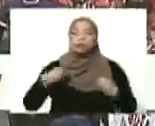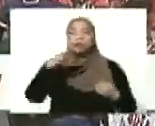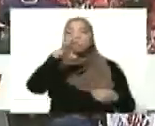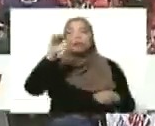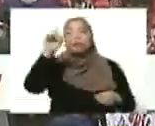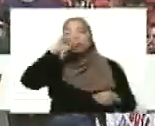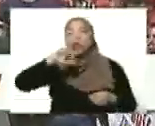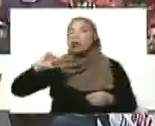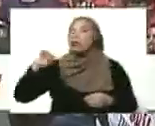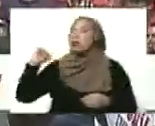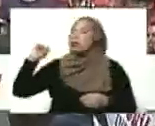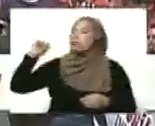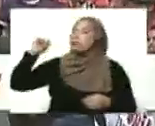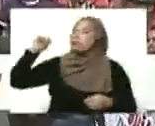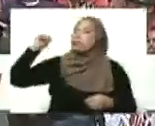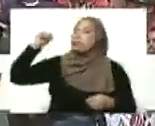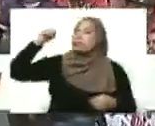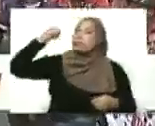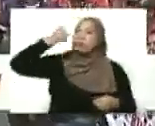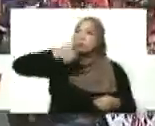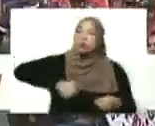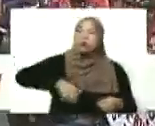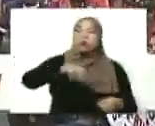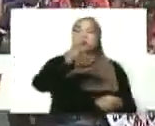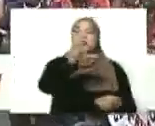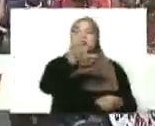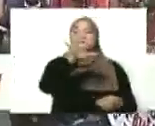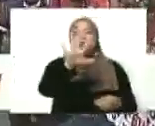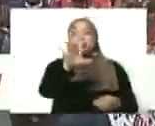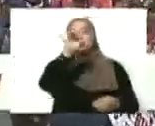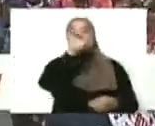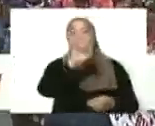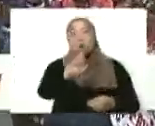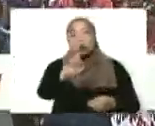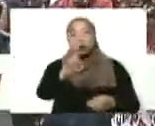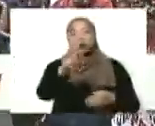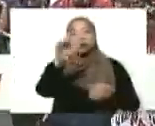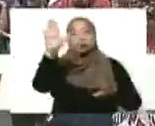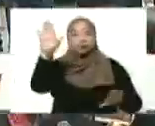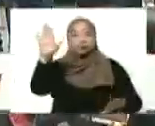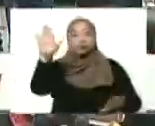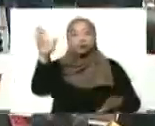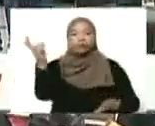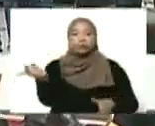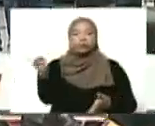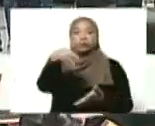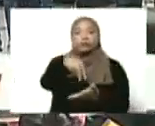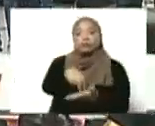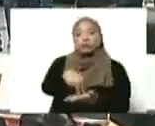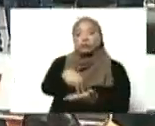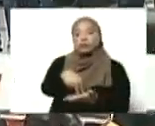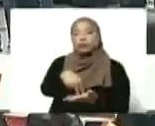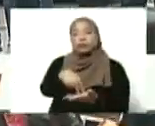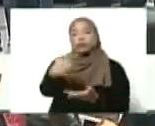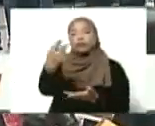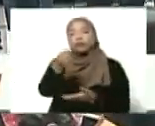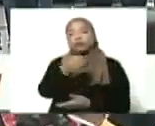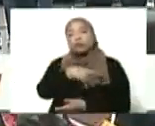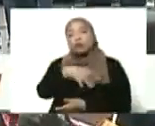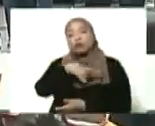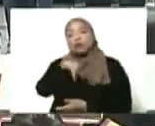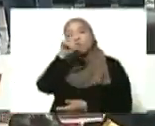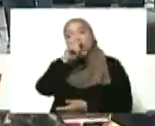ese juramento, 35 años después de ese juramento, a veces uno se levanta con los dolores de los